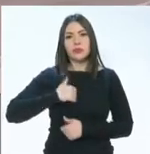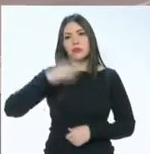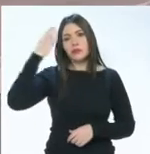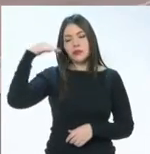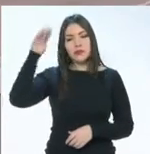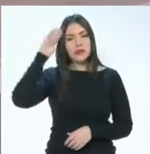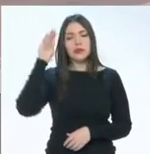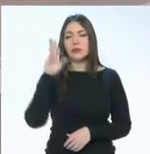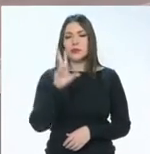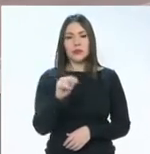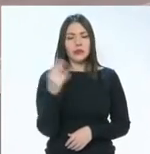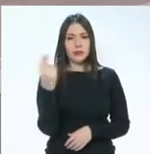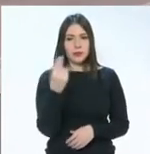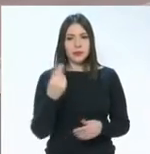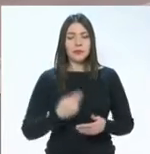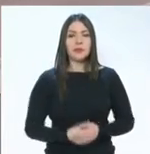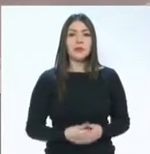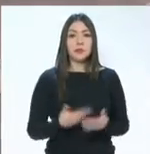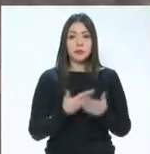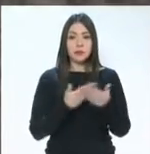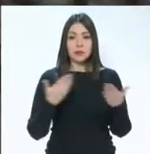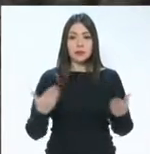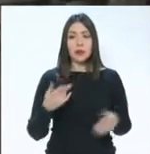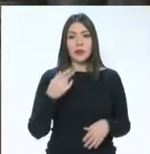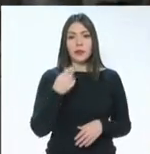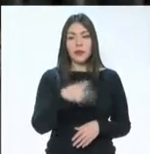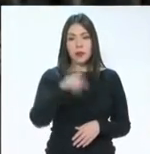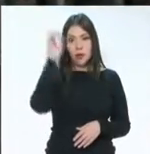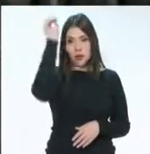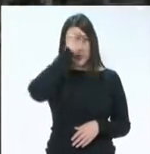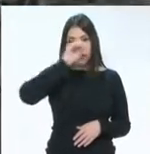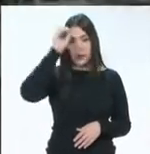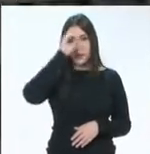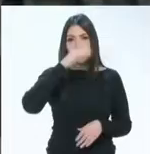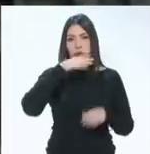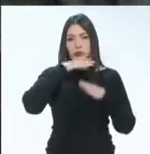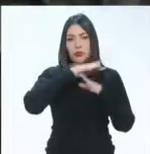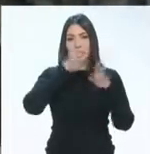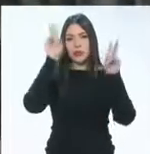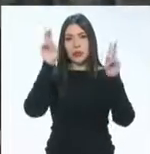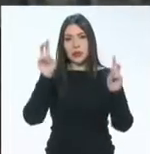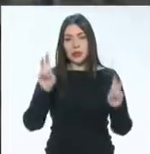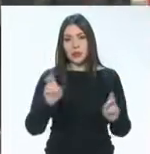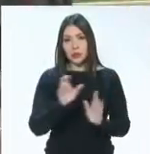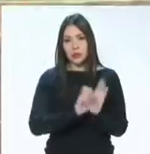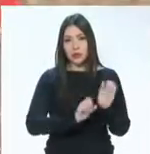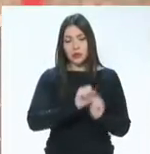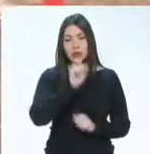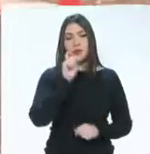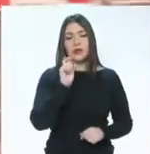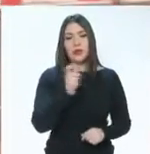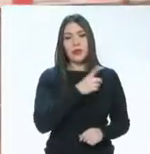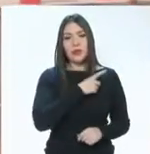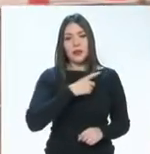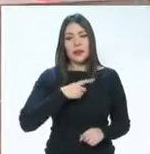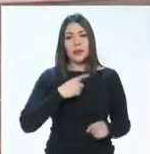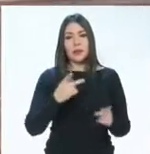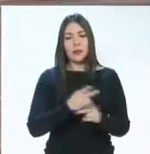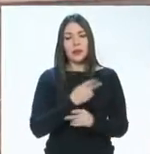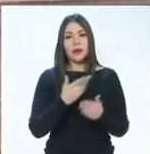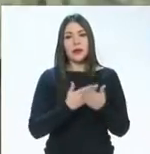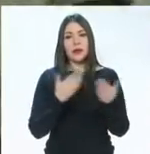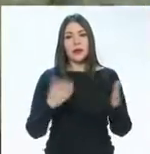tal virtud desde el punto de vista estrictamente constitucional? Pues lo que procedería, por ejemplo, es